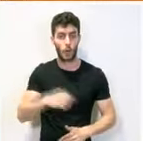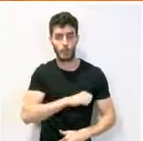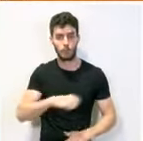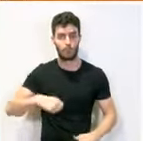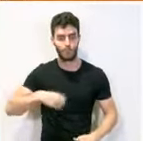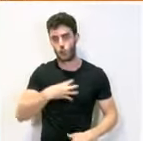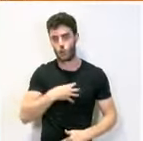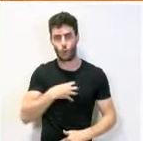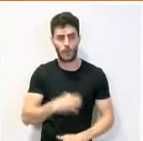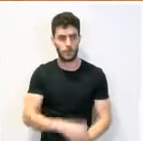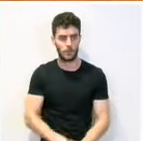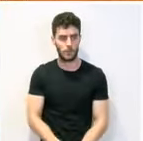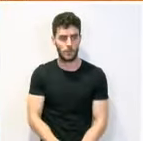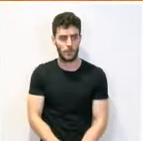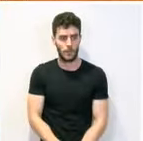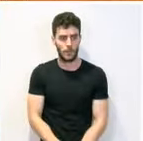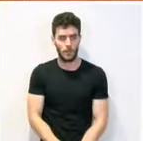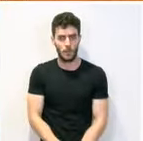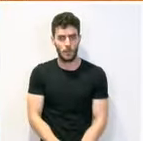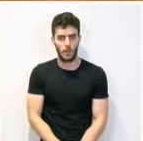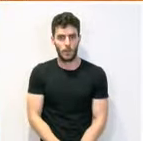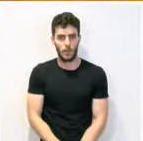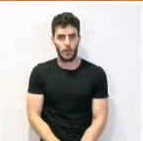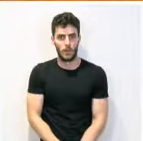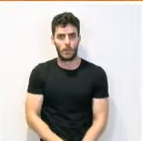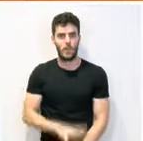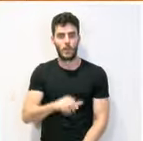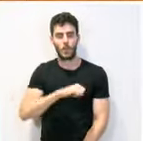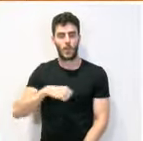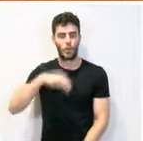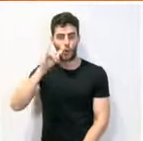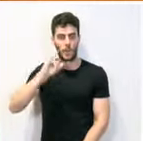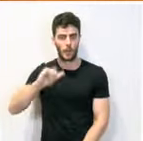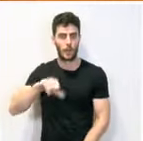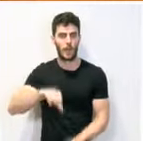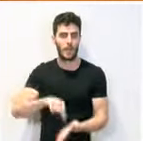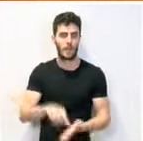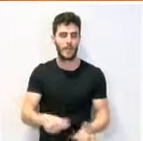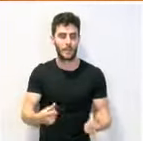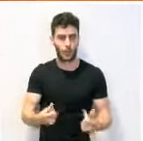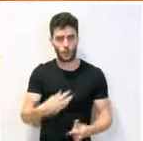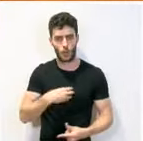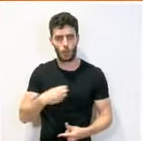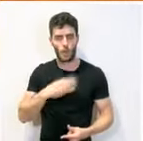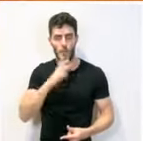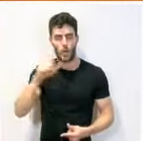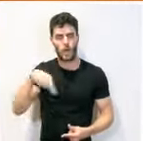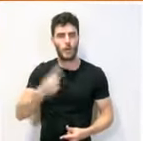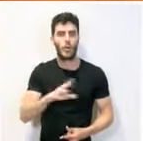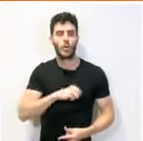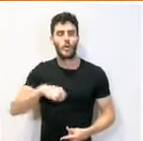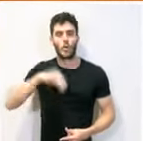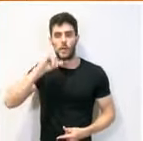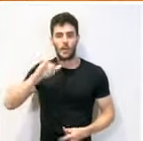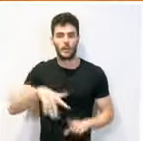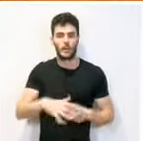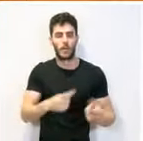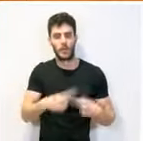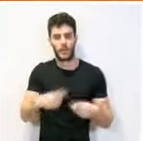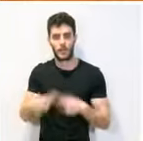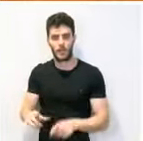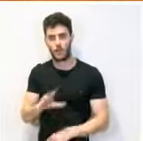emancipar. No puede ser que en esta comunidad, en esta capital, porque luego en la comunidad habrá distintas situaciones, que en